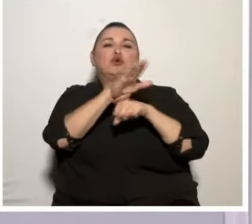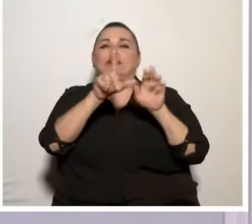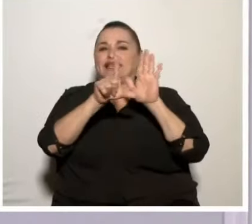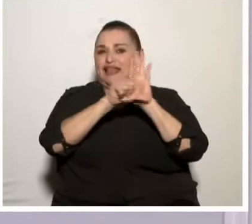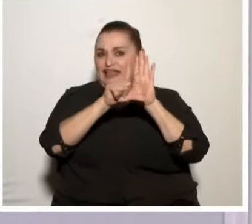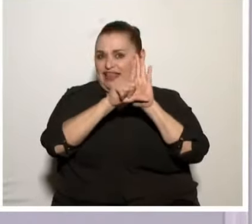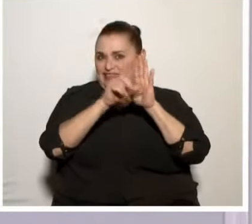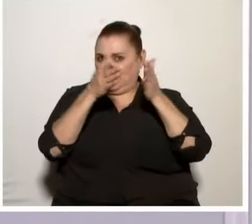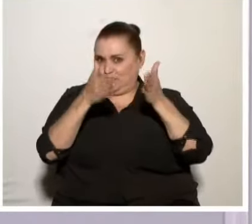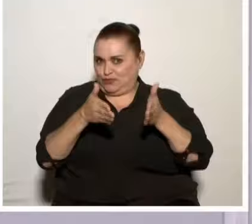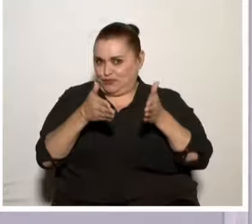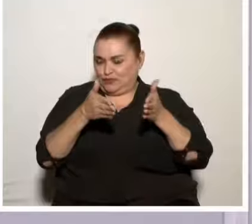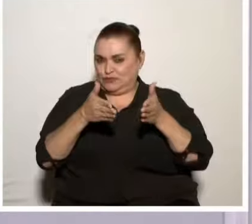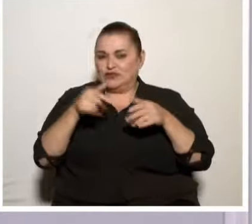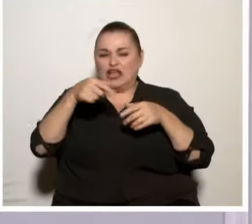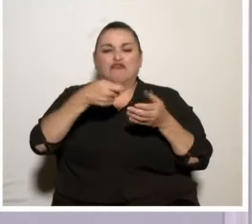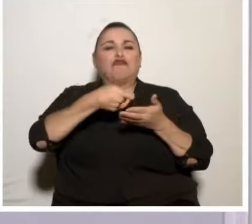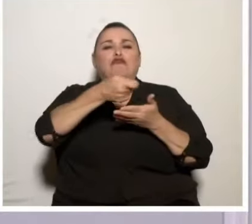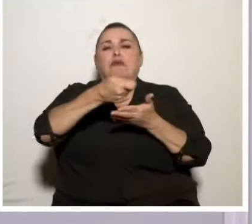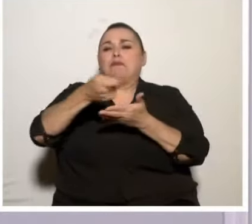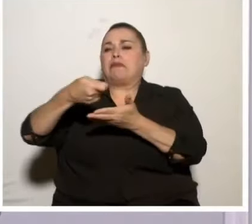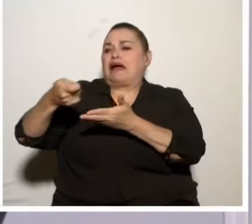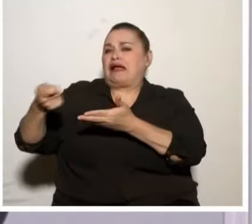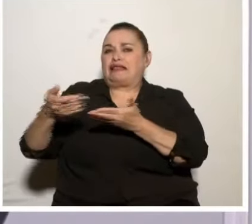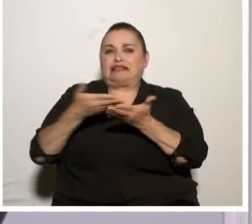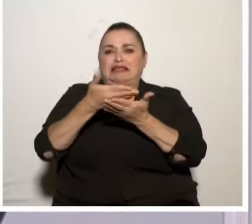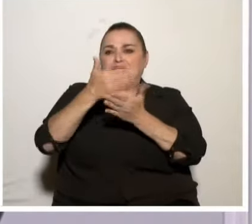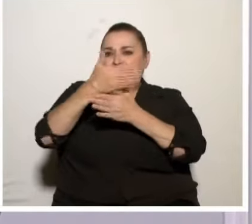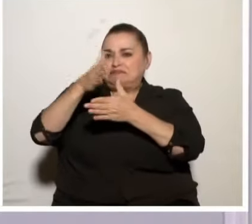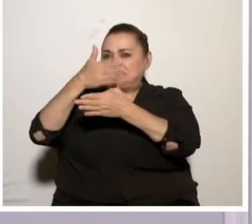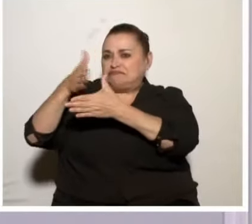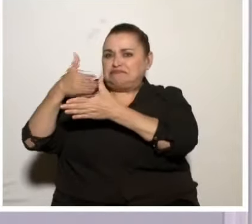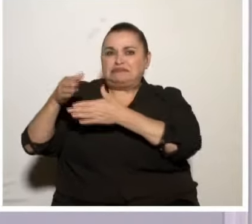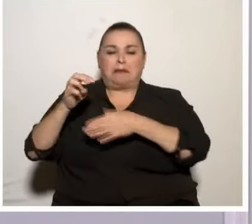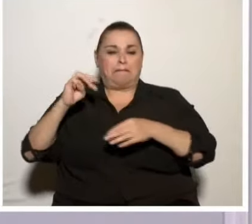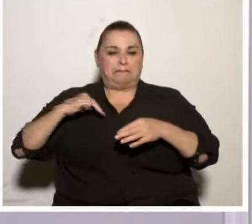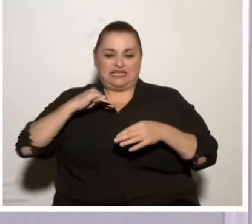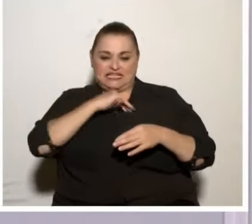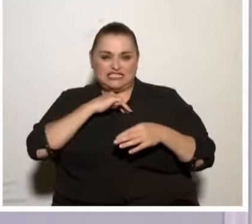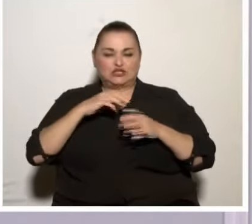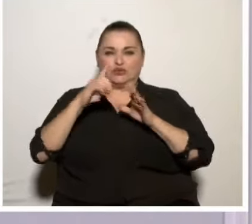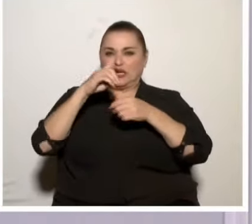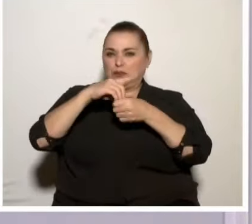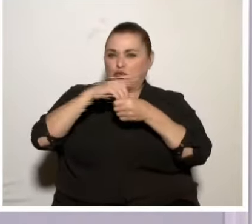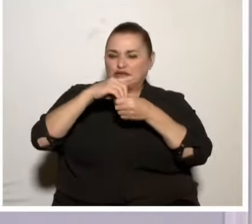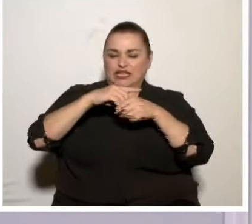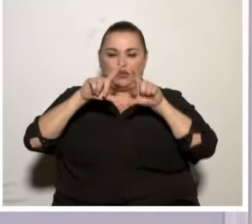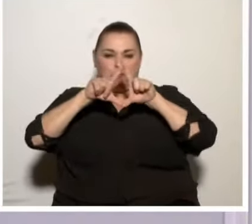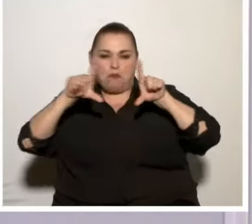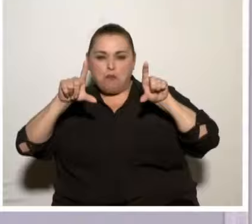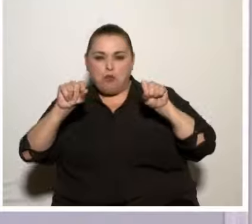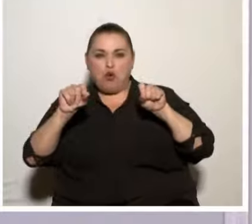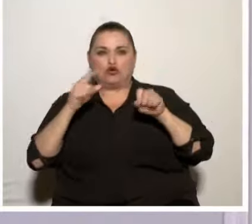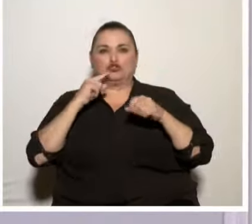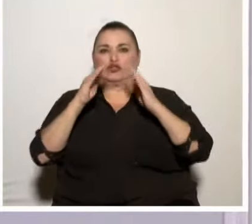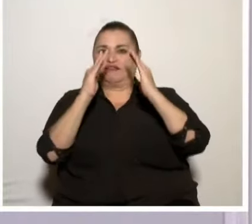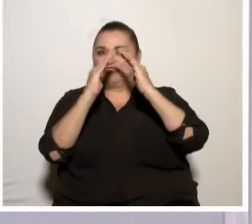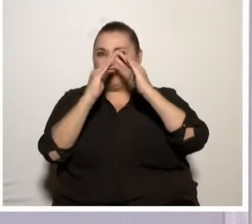legislativos. Aquí repartían los ministros y diputados bonos de vivienda,